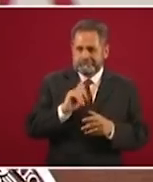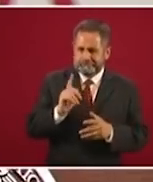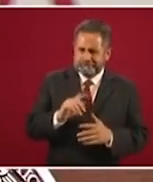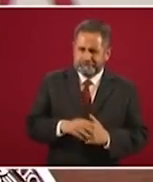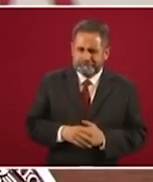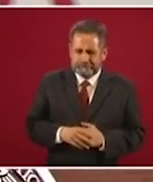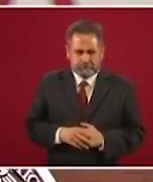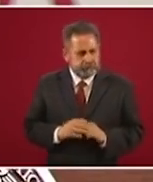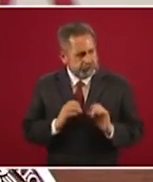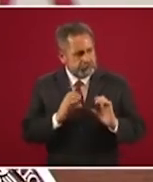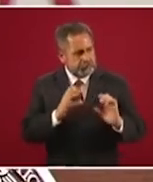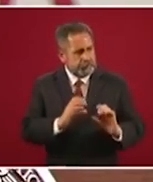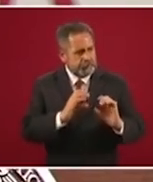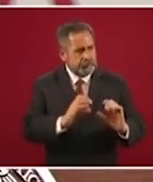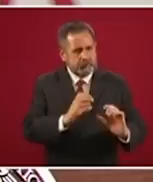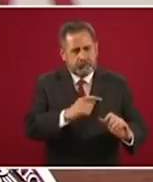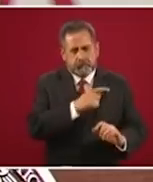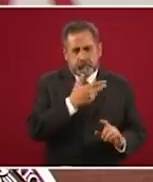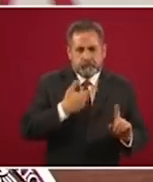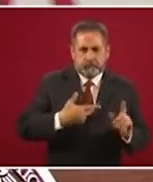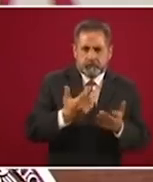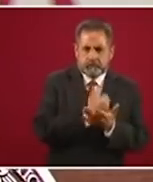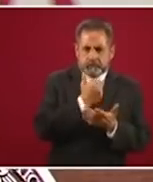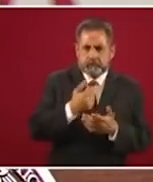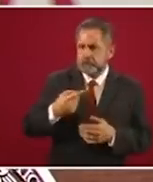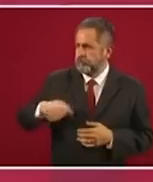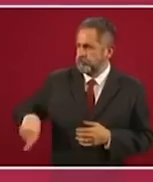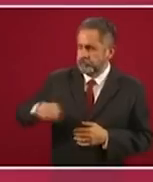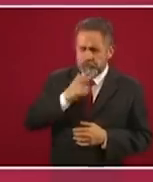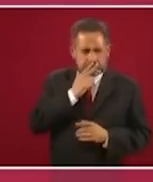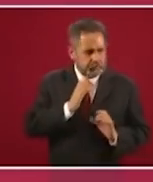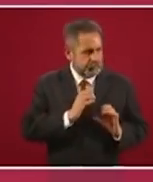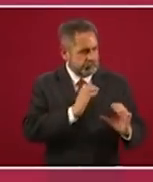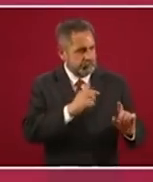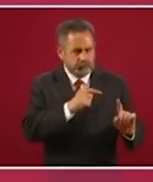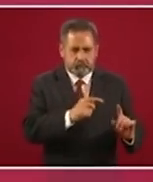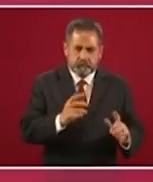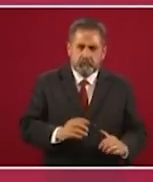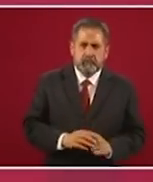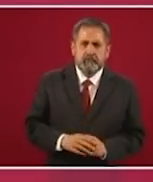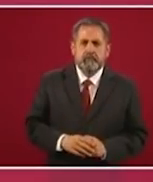que tenemos que cuidar como sociedad.